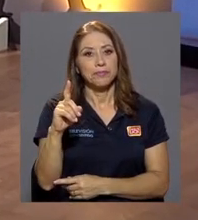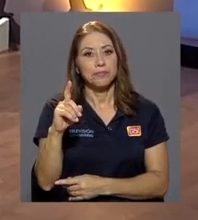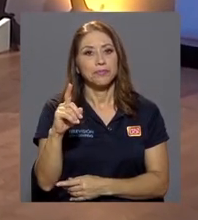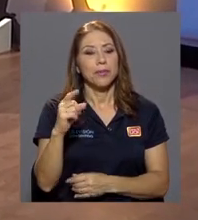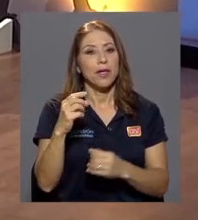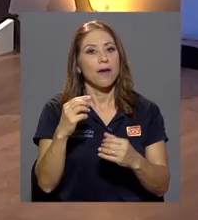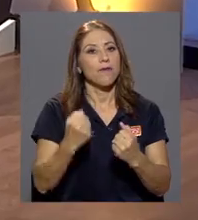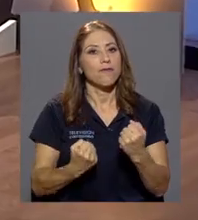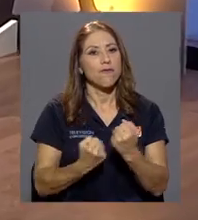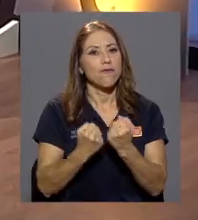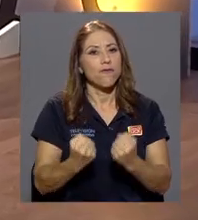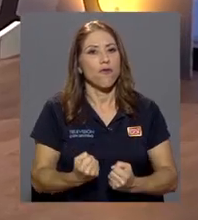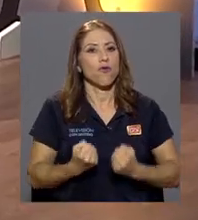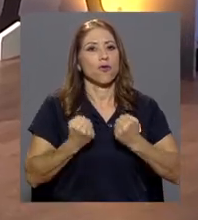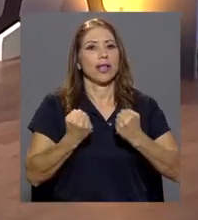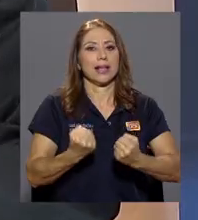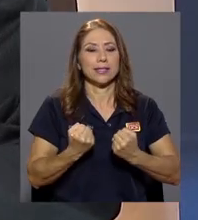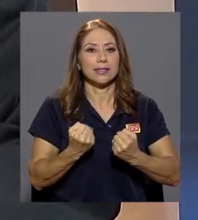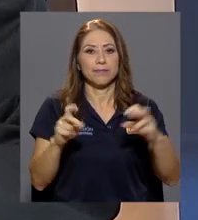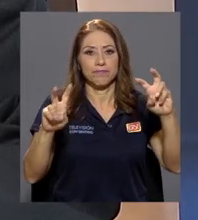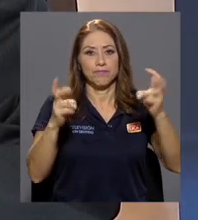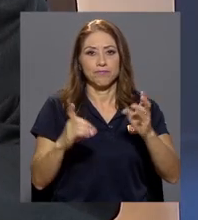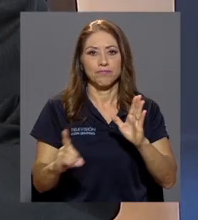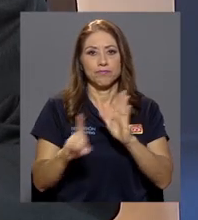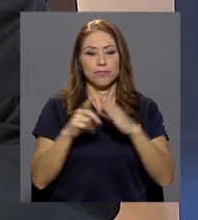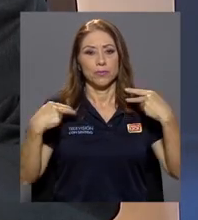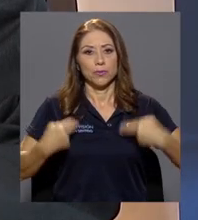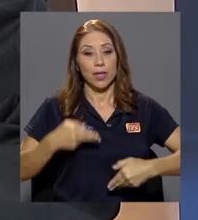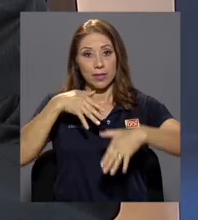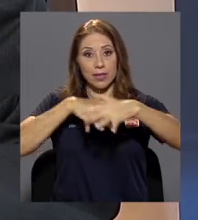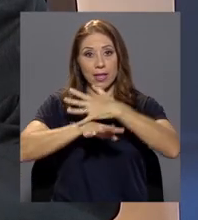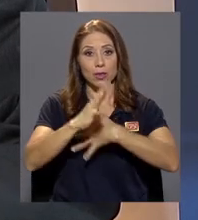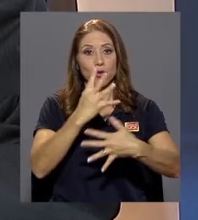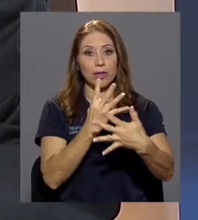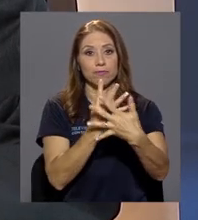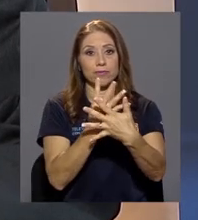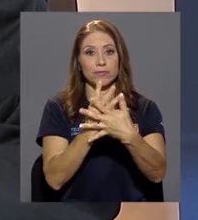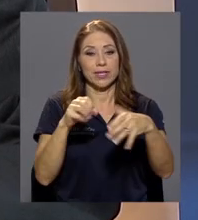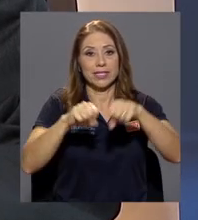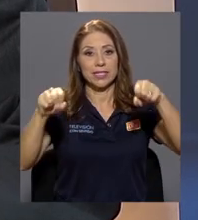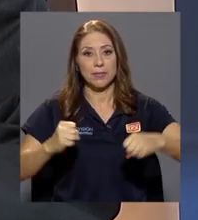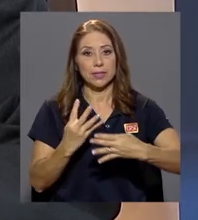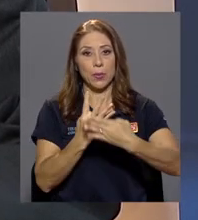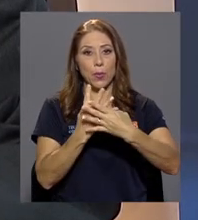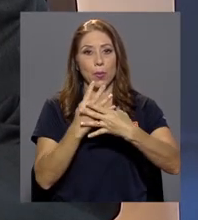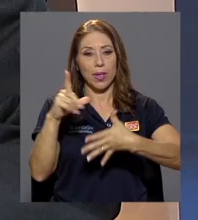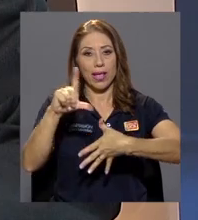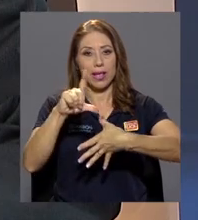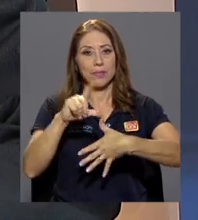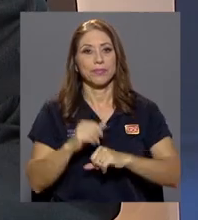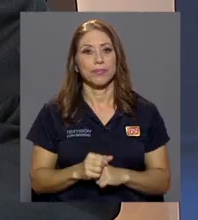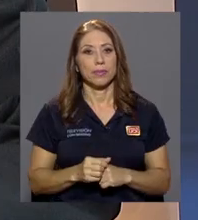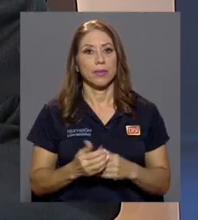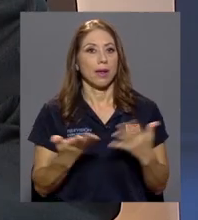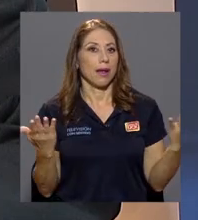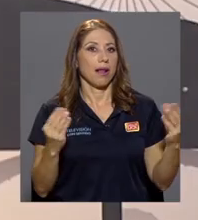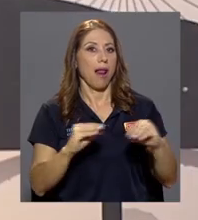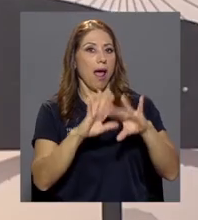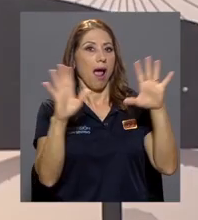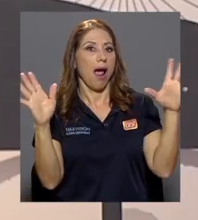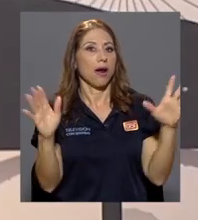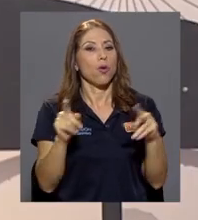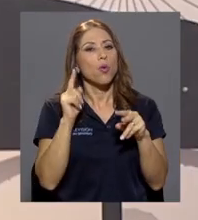la fortaleza en materia de derechos humanos en los sistemas penitenciarios también de américa de ti claro desde un observatorio